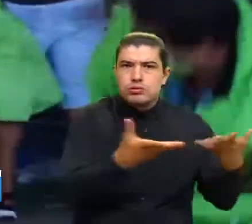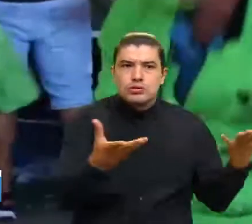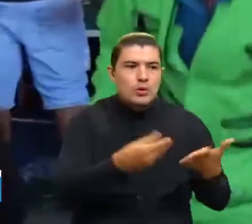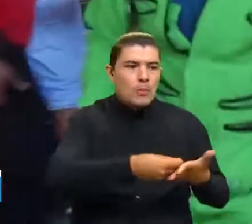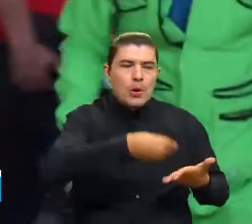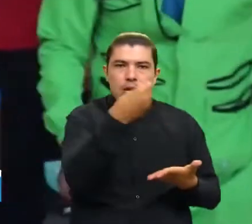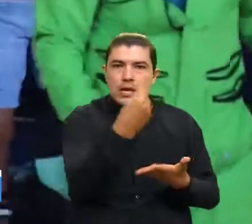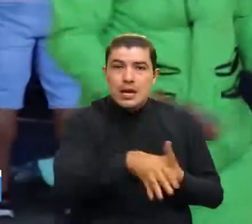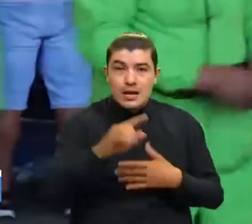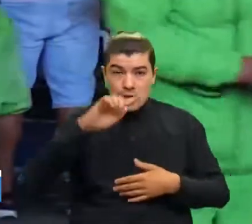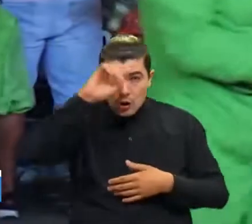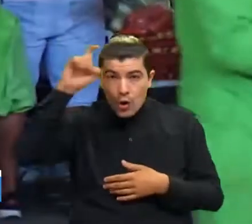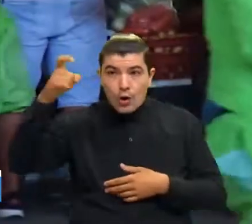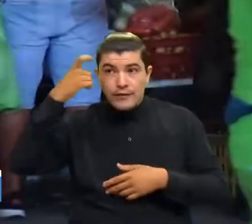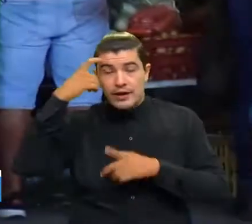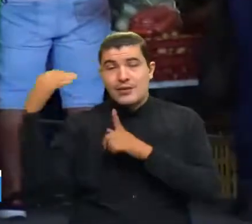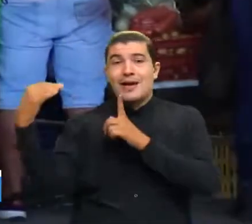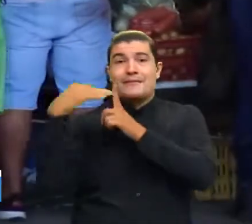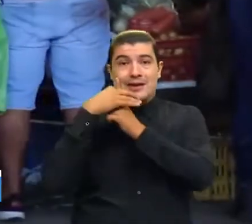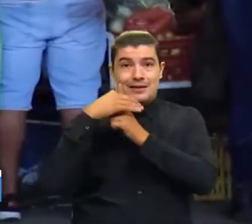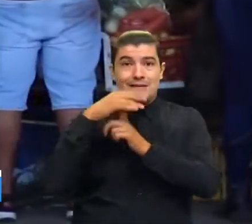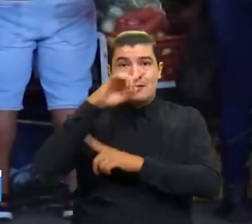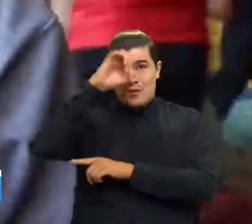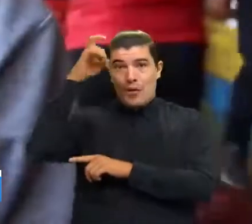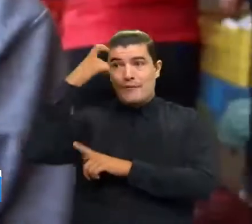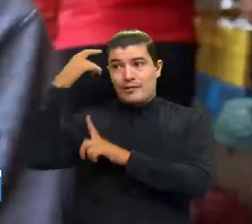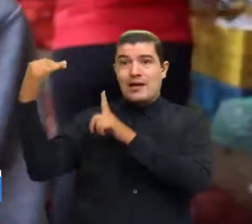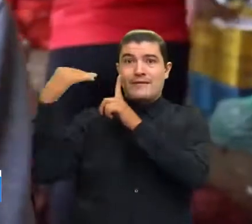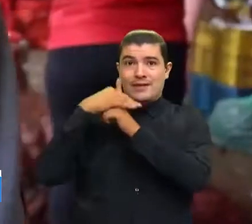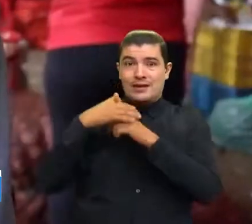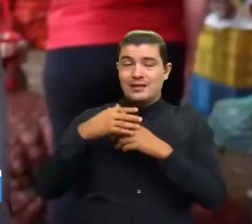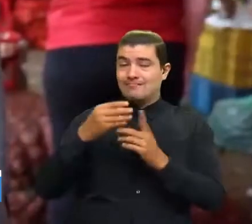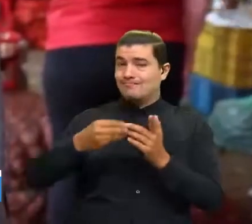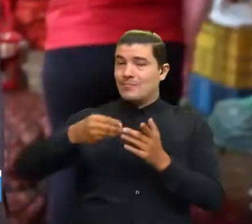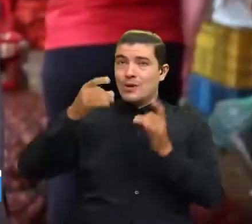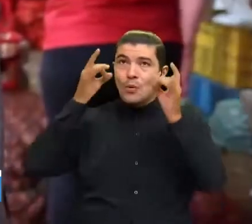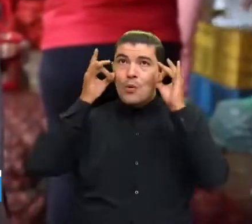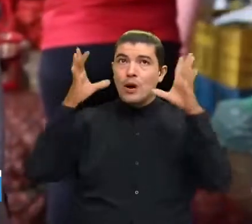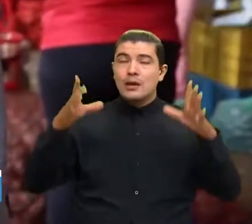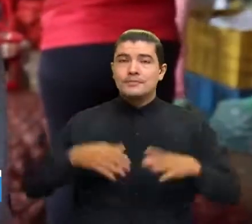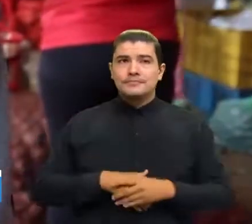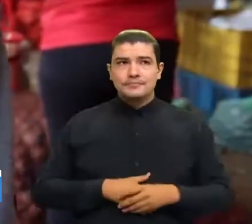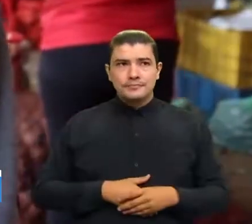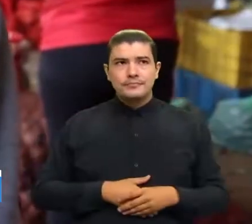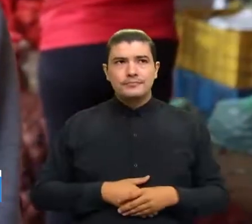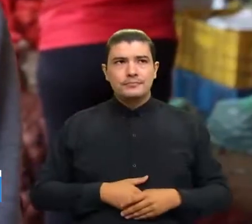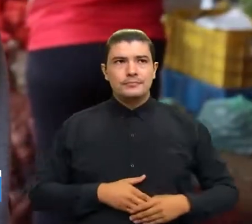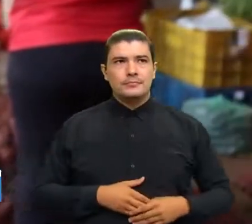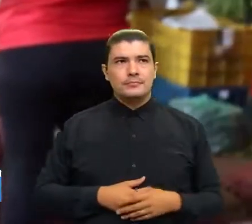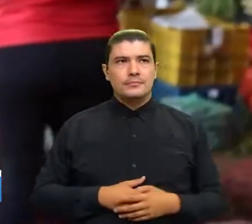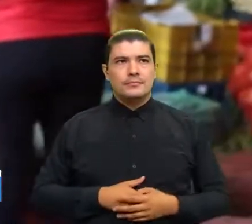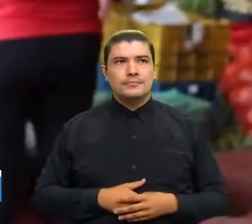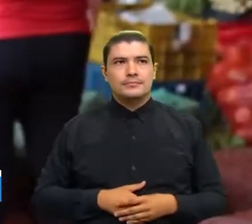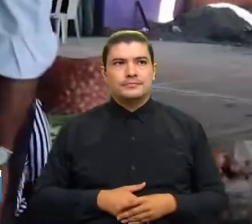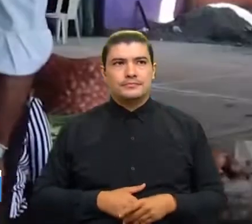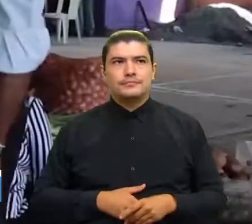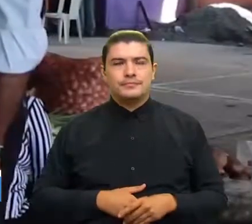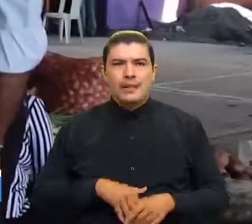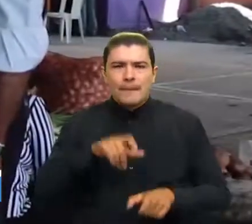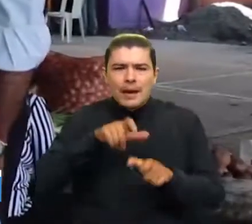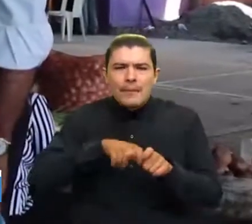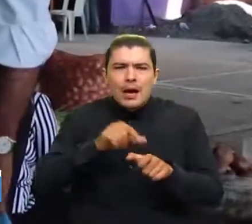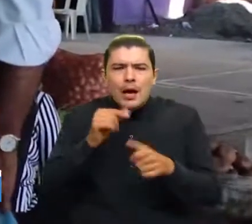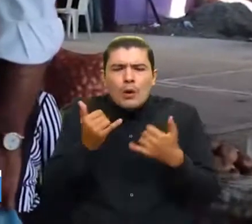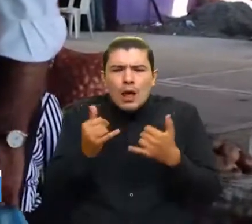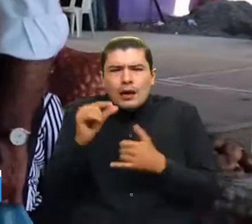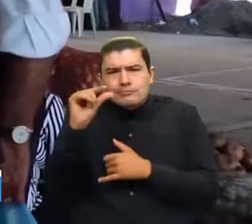muy azotados en ese sentido. Y pues ha bajado, ahorita ya bajó un poquito.